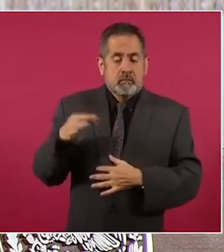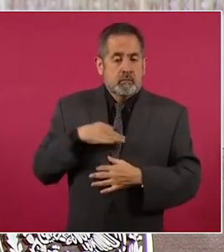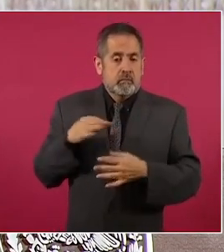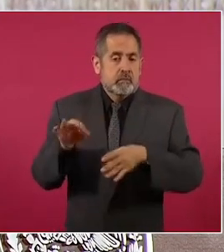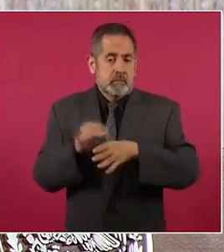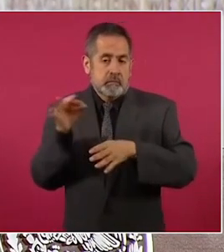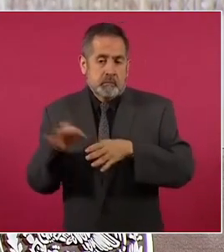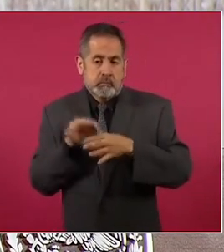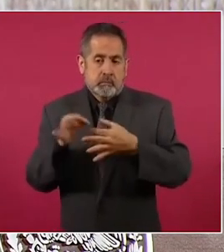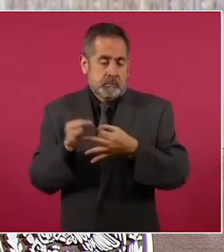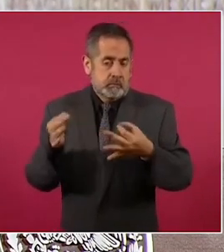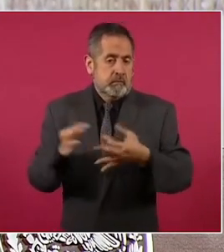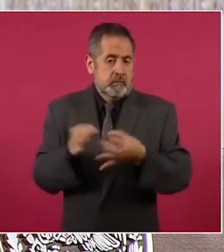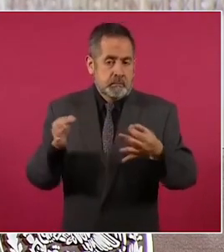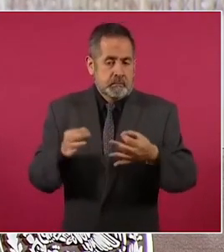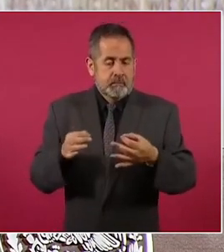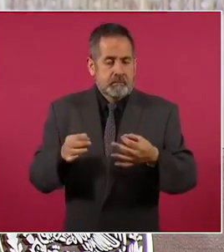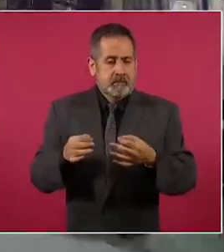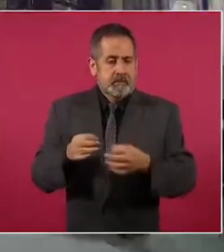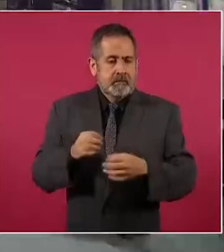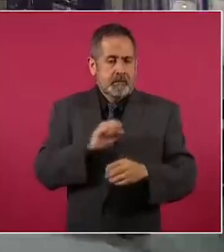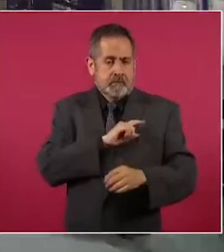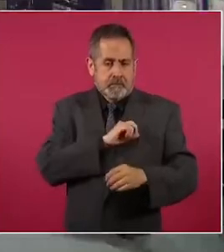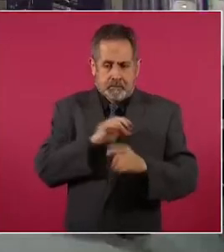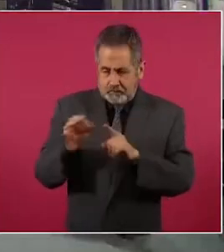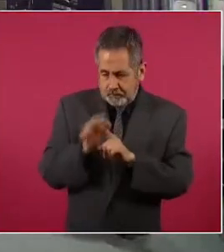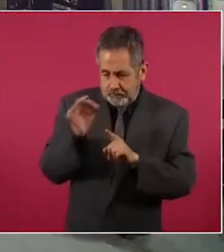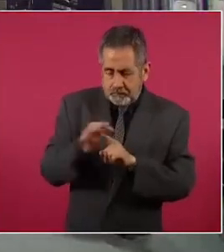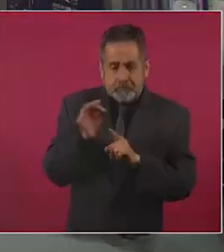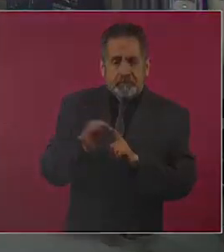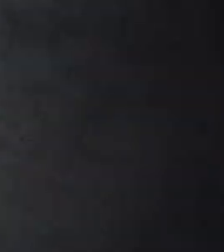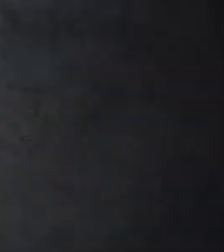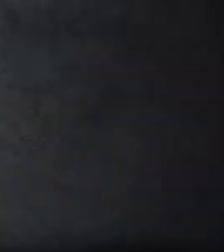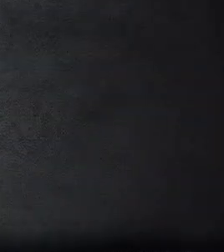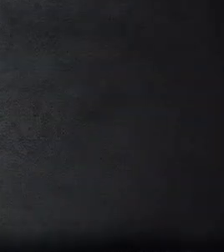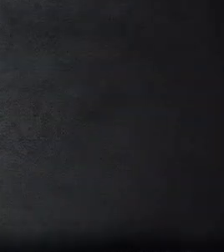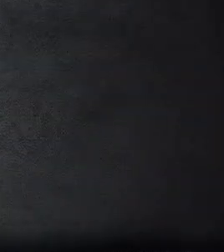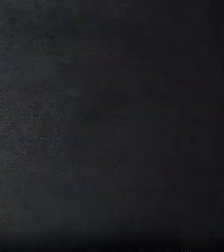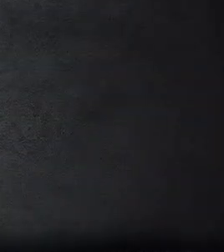tejidos, diseños de los pueblos originarios